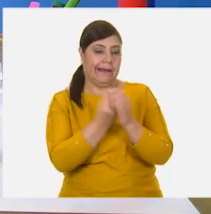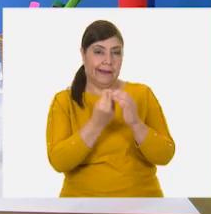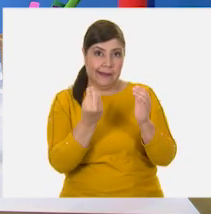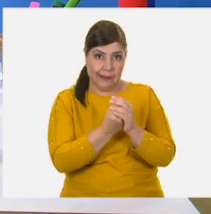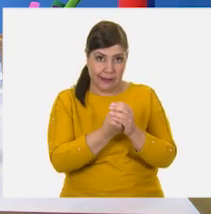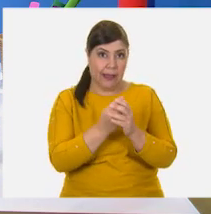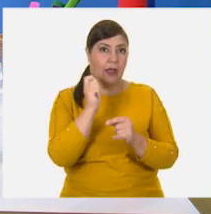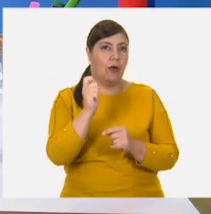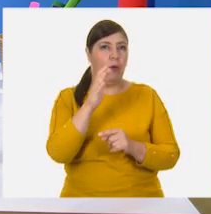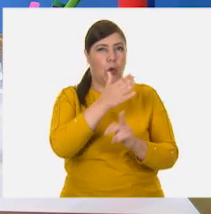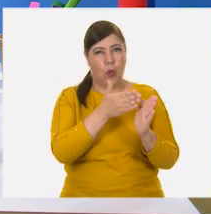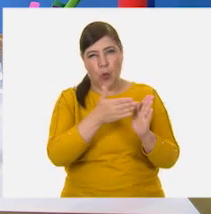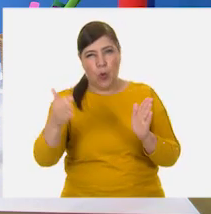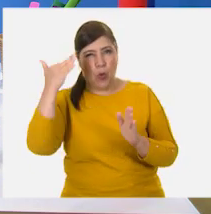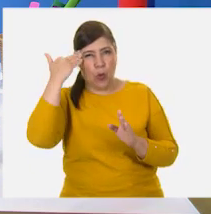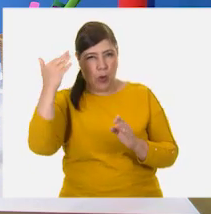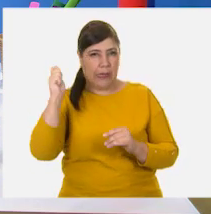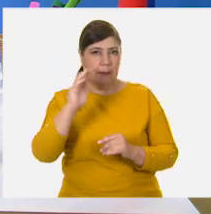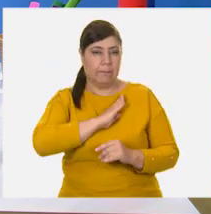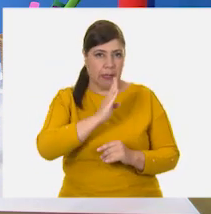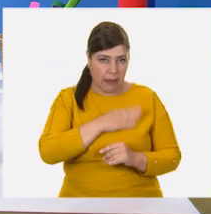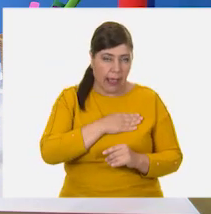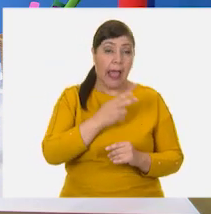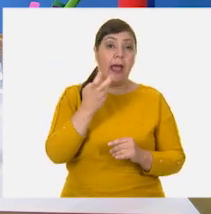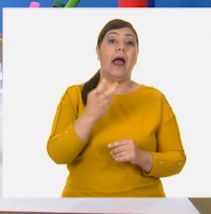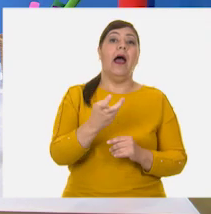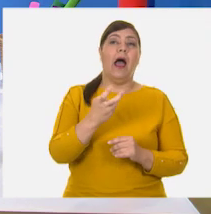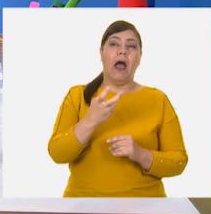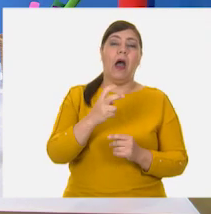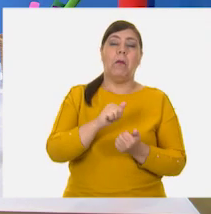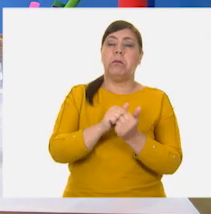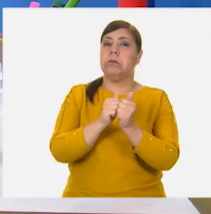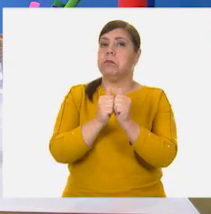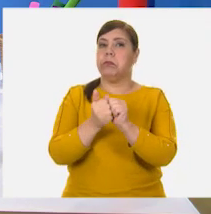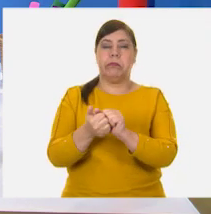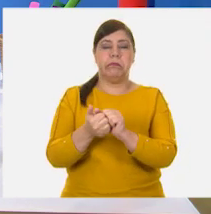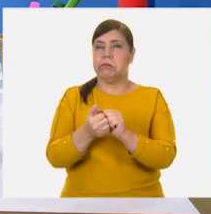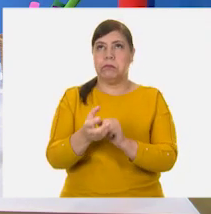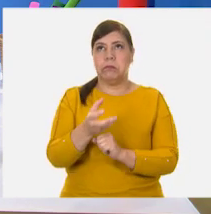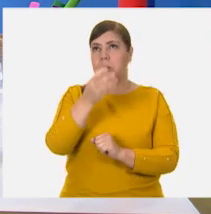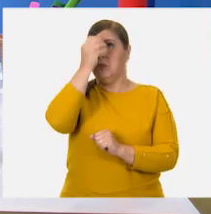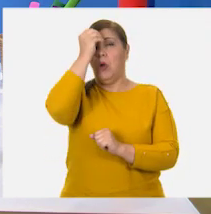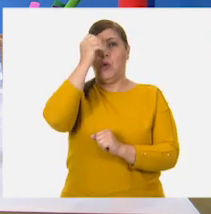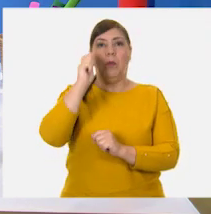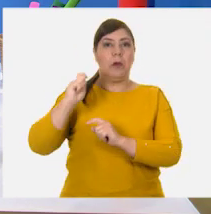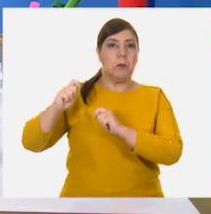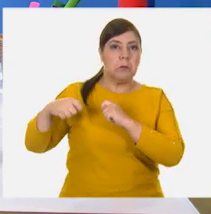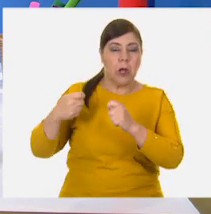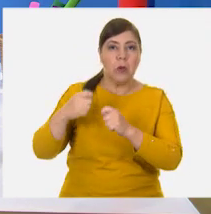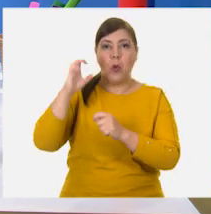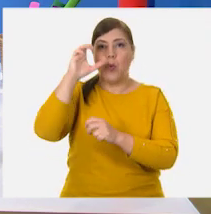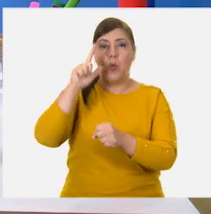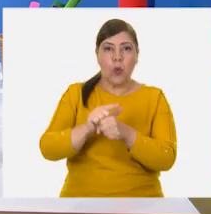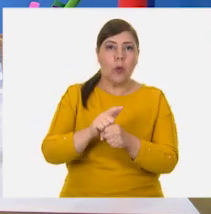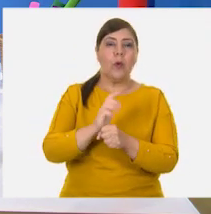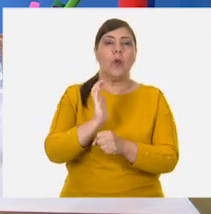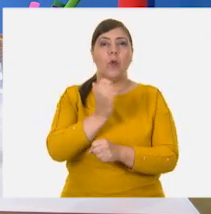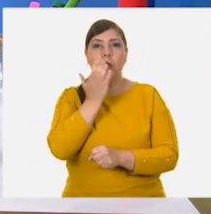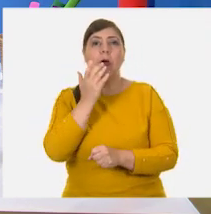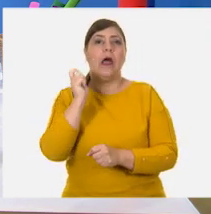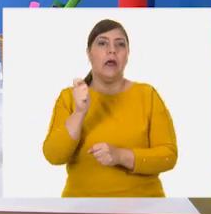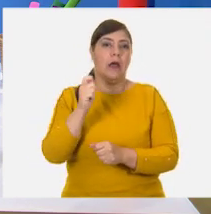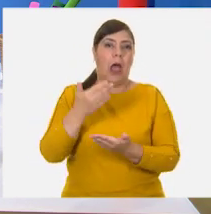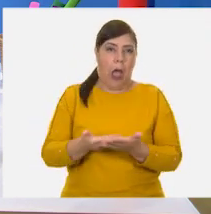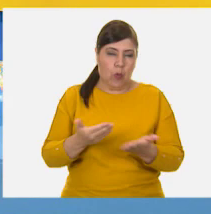en sesiones anteriores aprendimos que esto generó tradiciones distintas que pueden verse todavía en nuestros días. Por